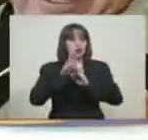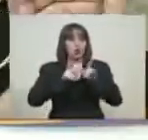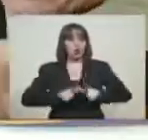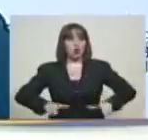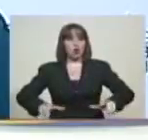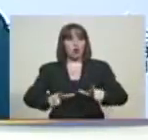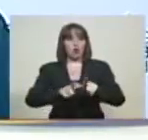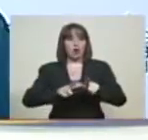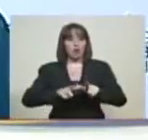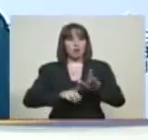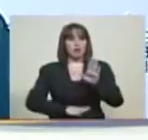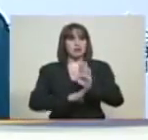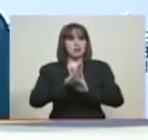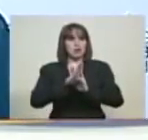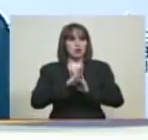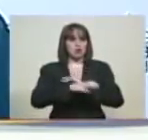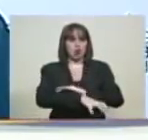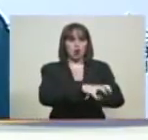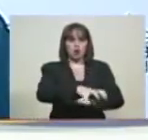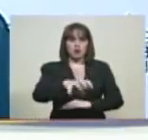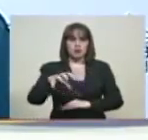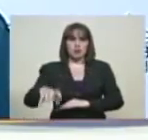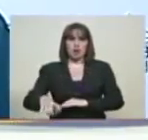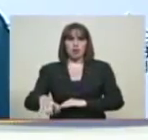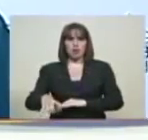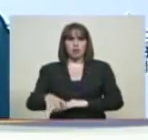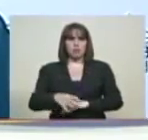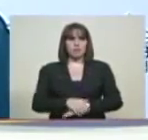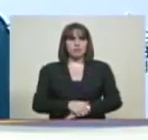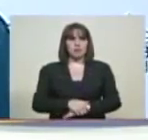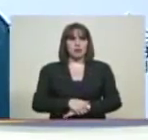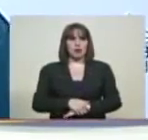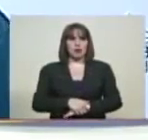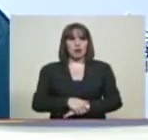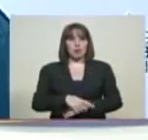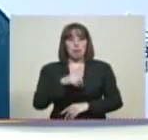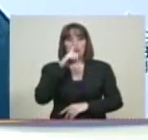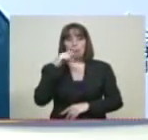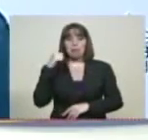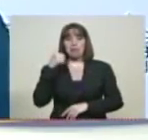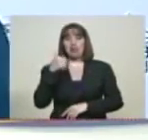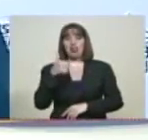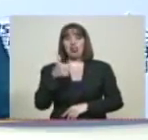para el desarrollo local el canal 12 duerme en los laureles